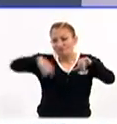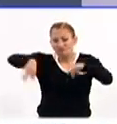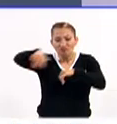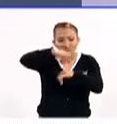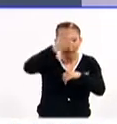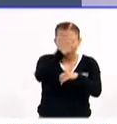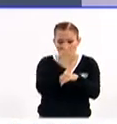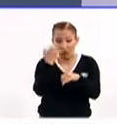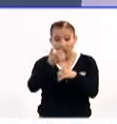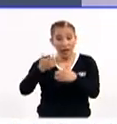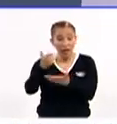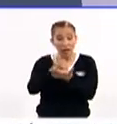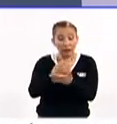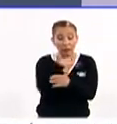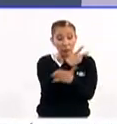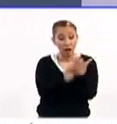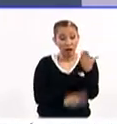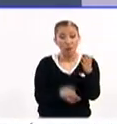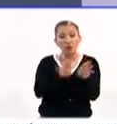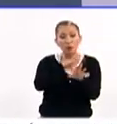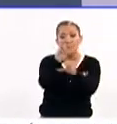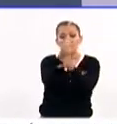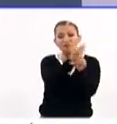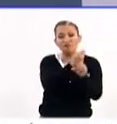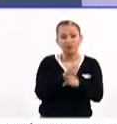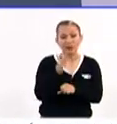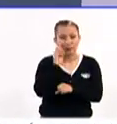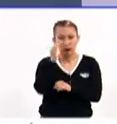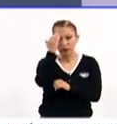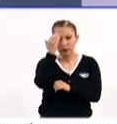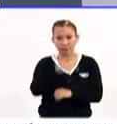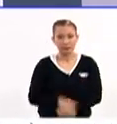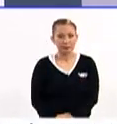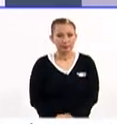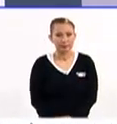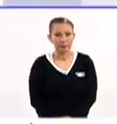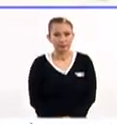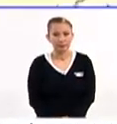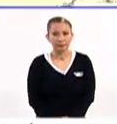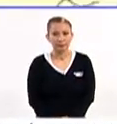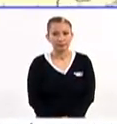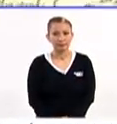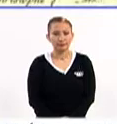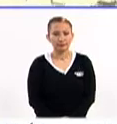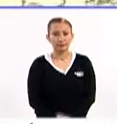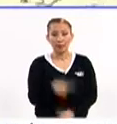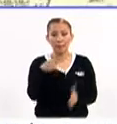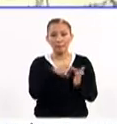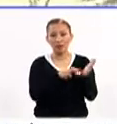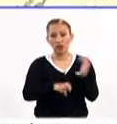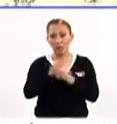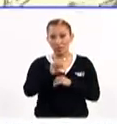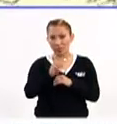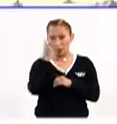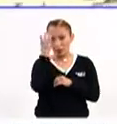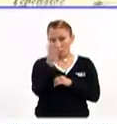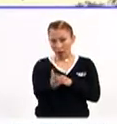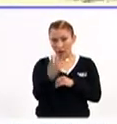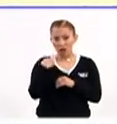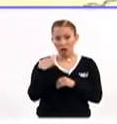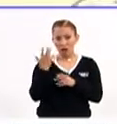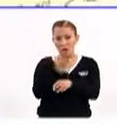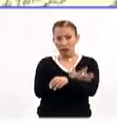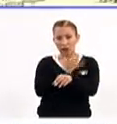y evaluación de las políticas urbanas. Vamos a conocer todos los detalles. En 1994,